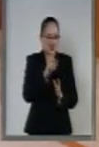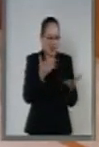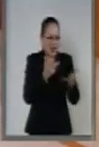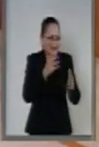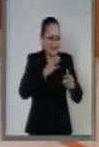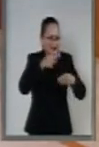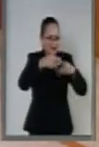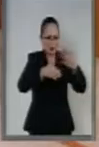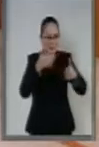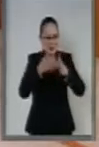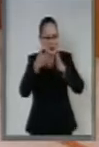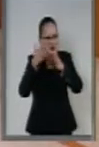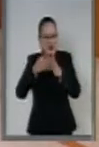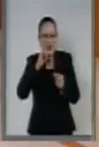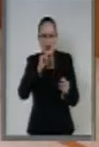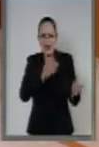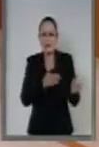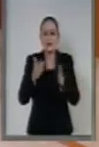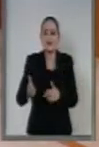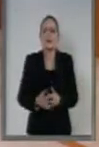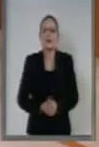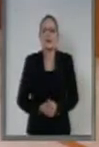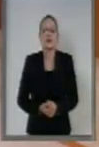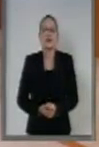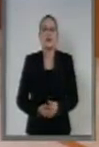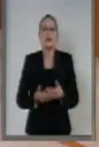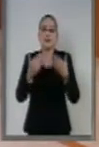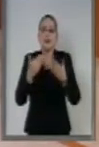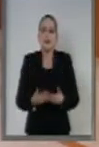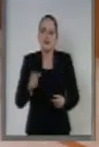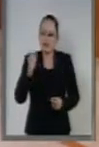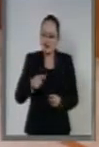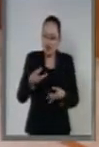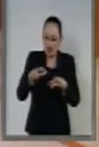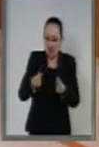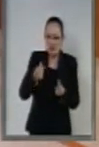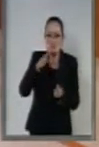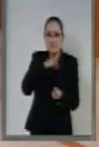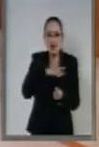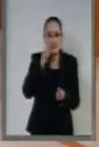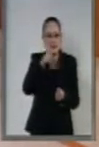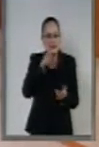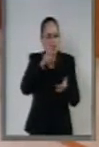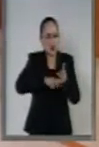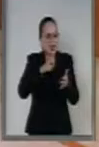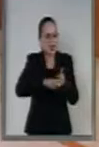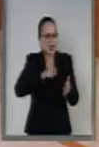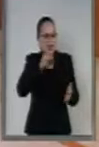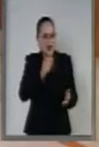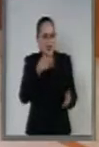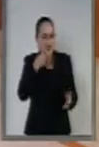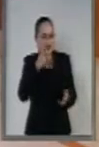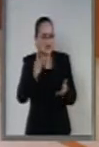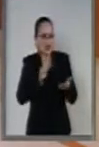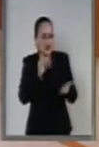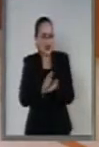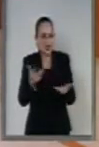otro también causa de la ineficacia del gasto que no corrige esta reforma